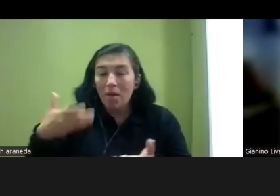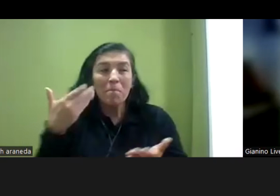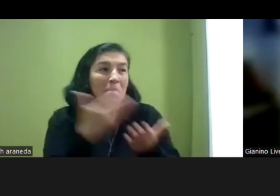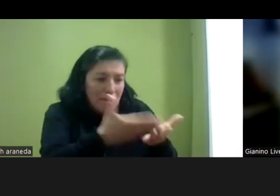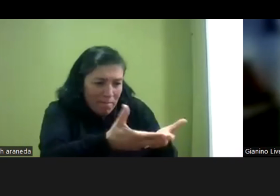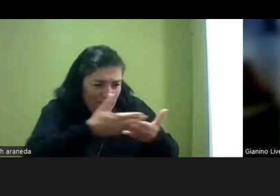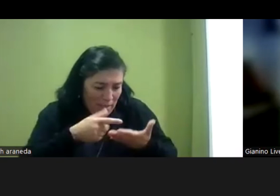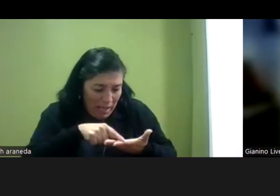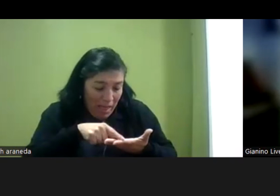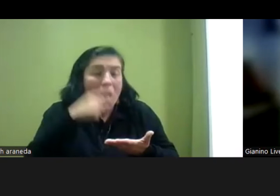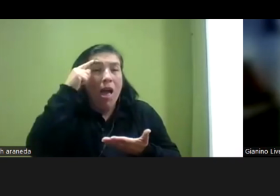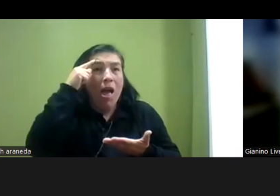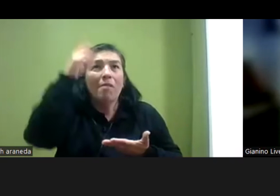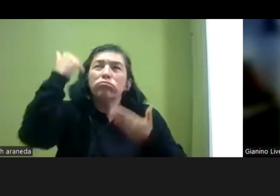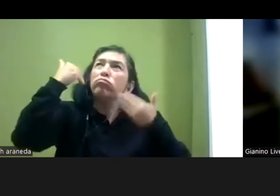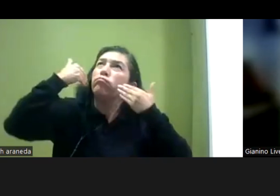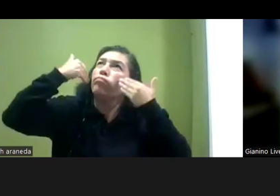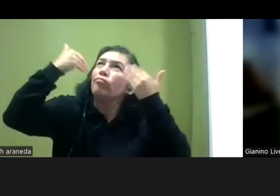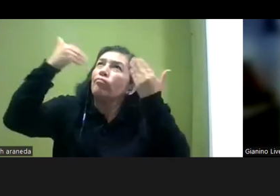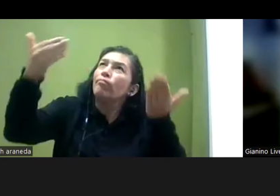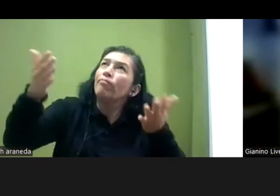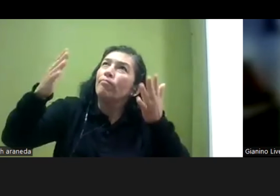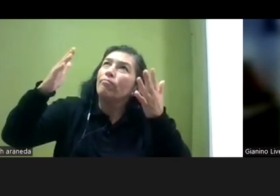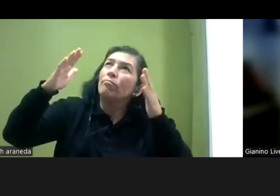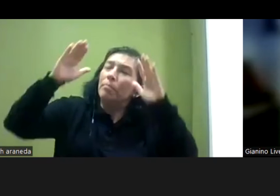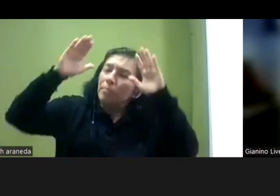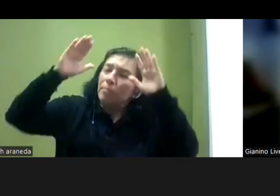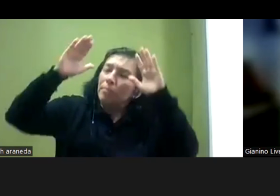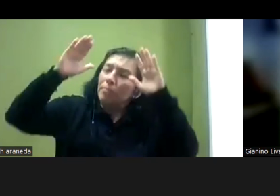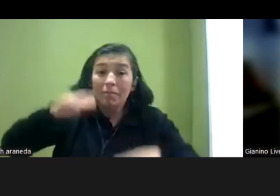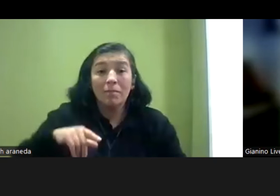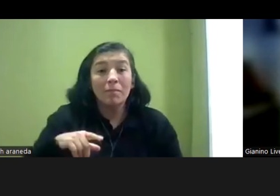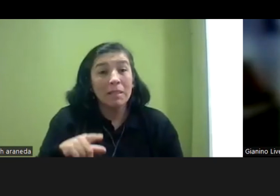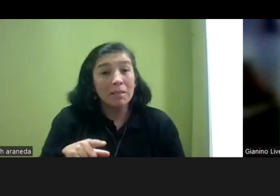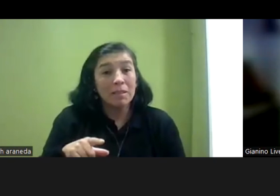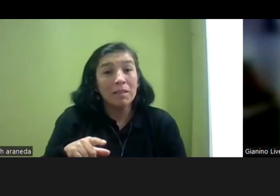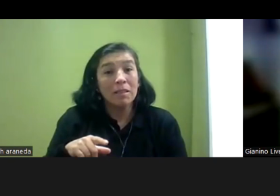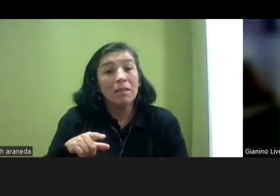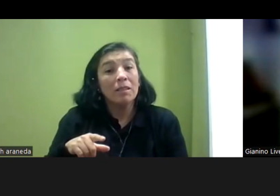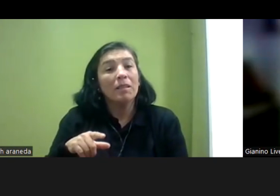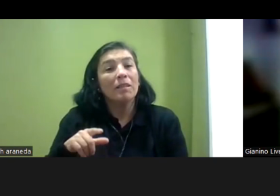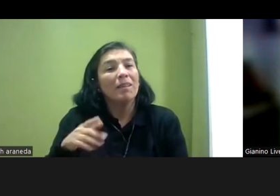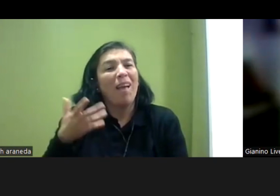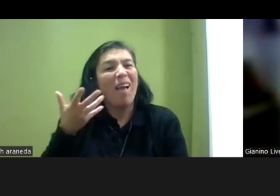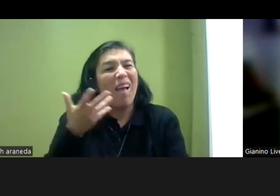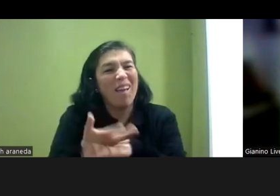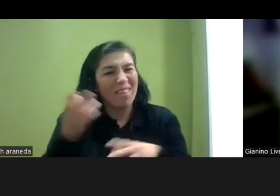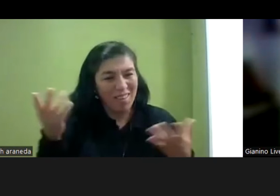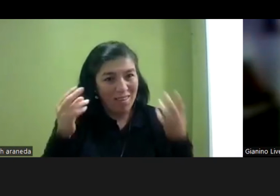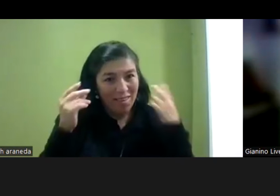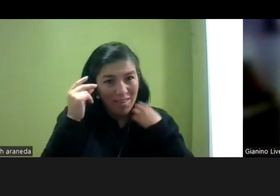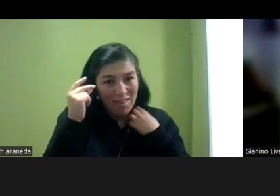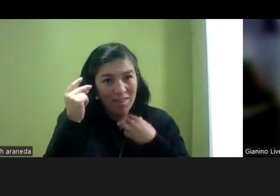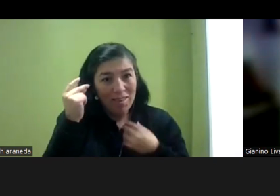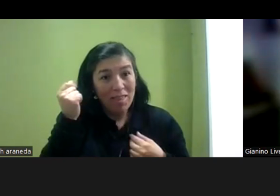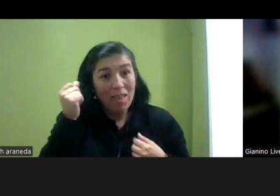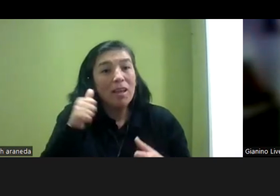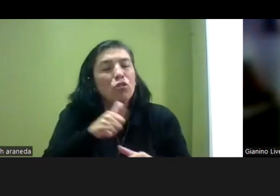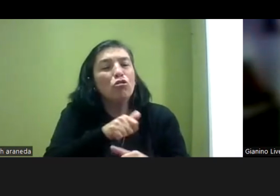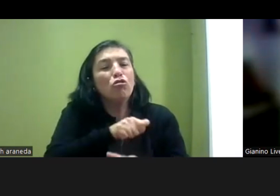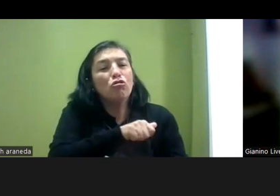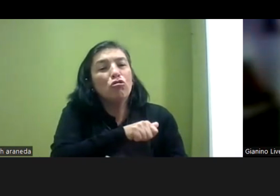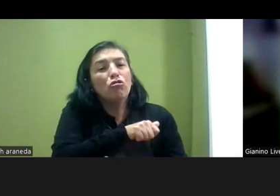a su vez, ¿no? Y detrás de ese concepto lo que se encuentra es la idea de que